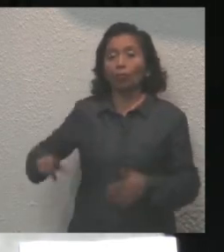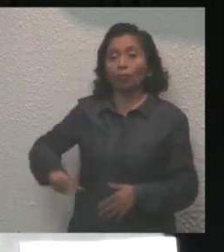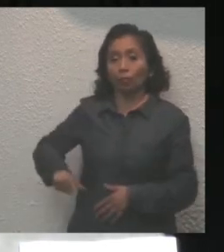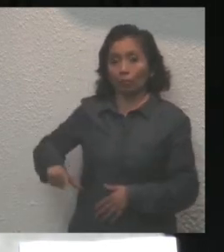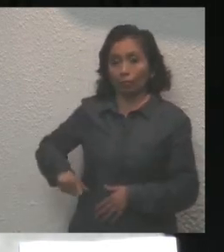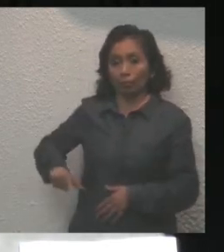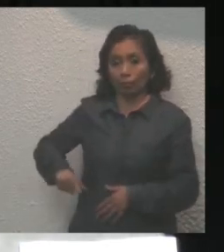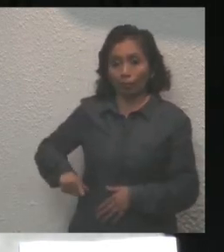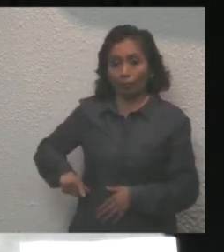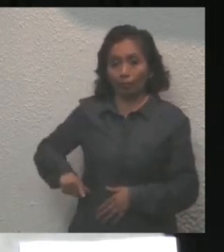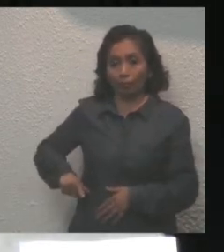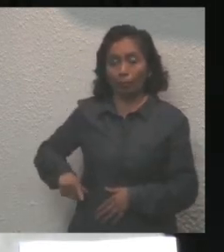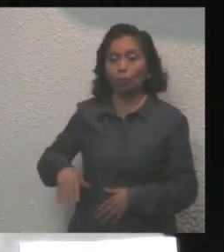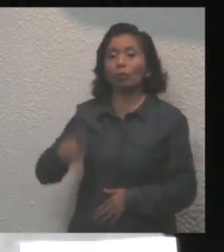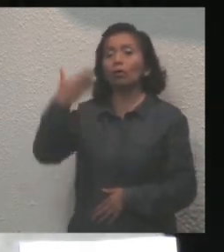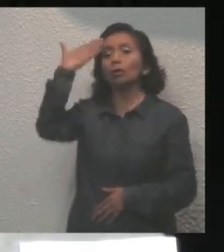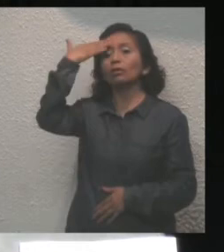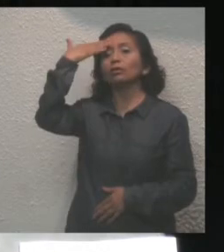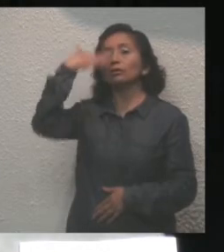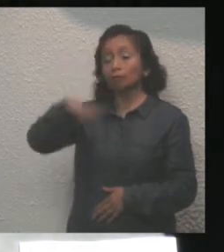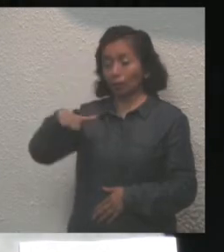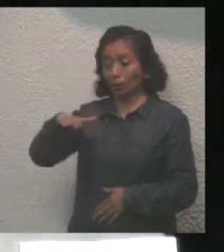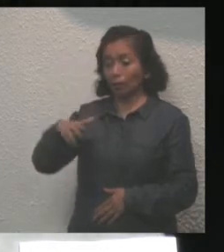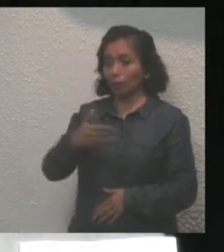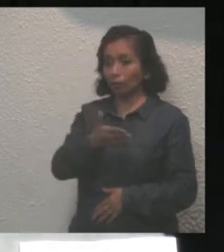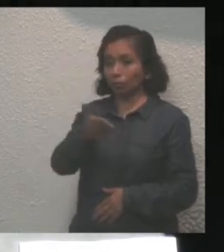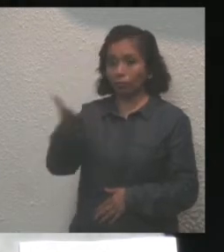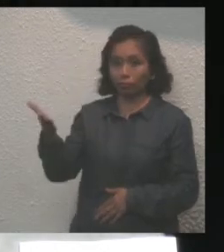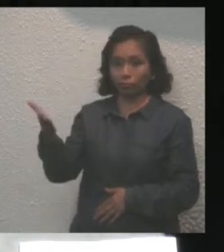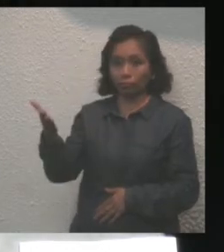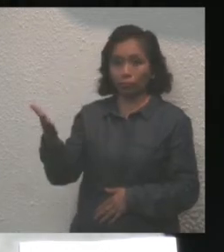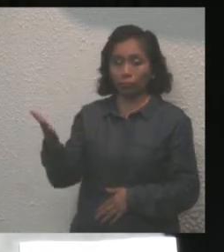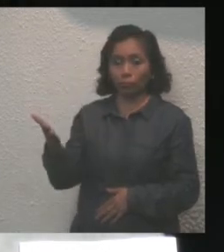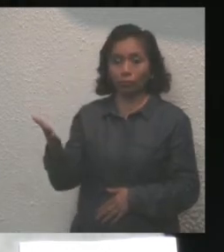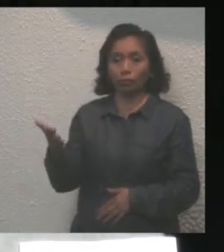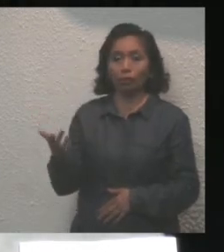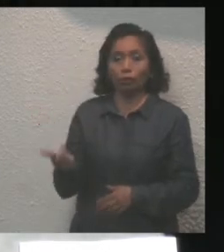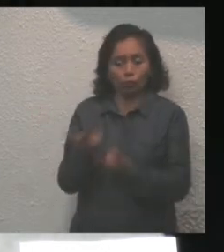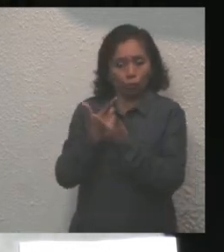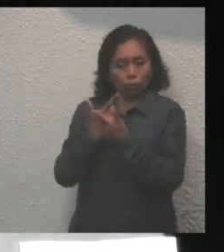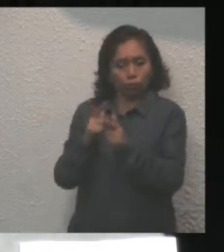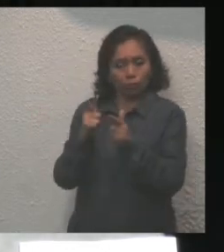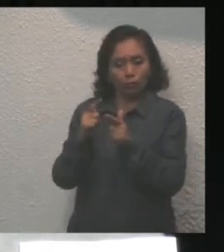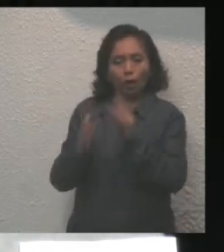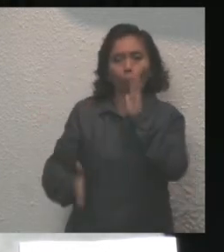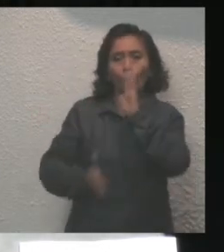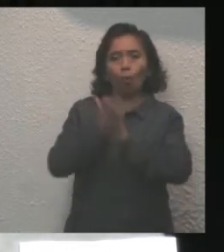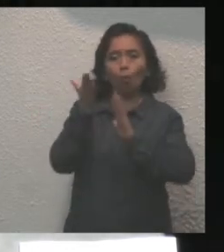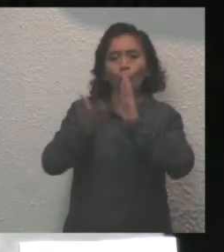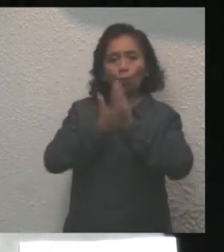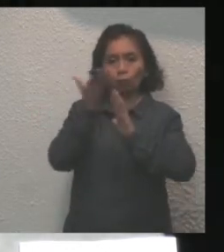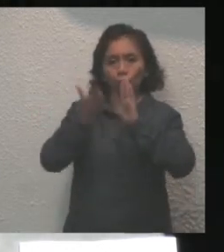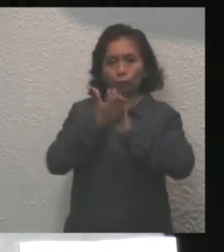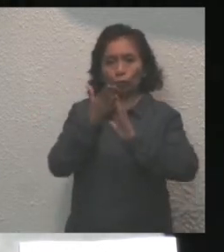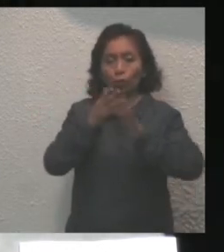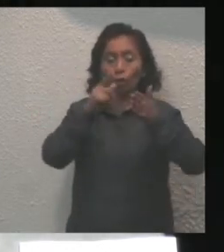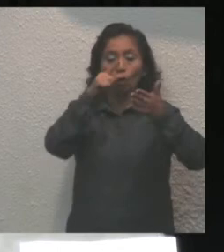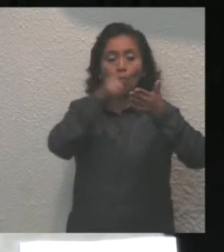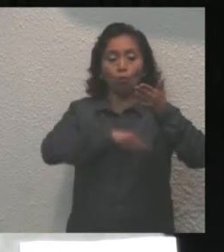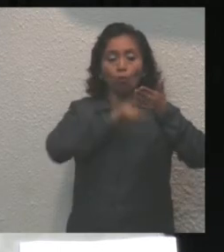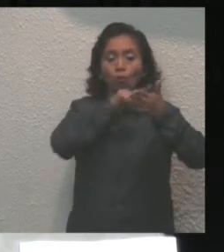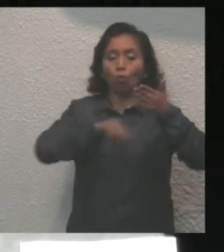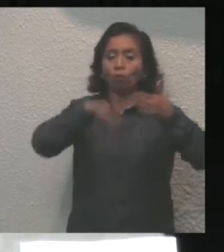gobernador, sé que su convicción como demócrata abonará a la construcción de un proceso de